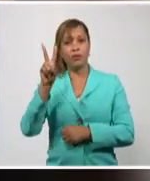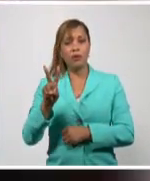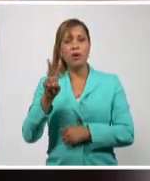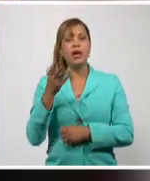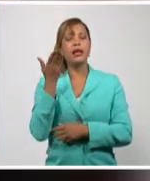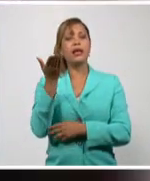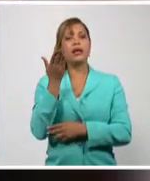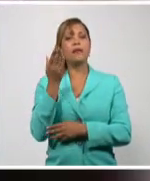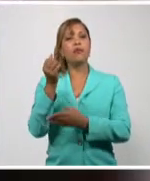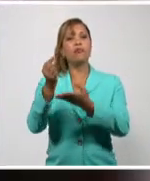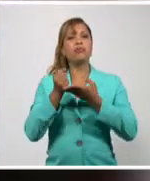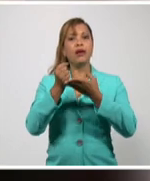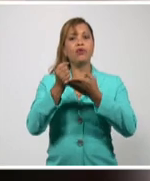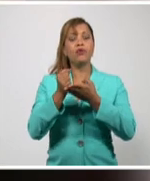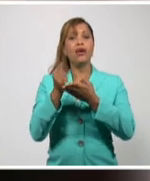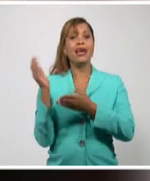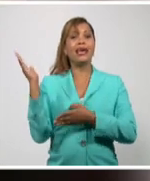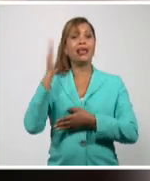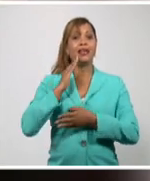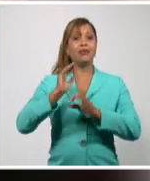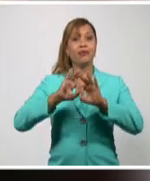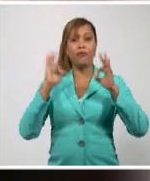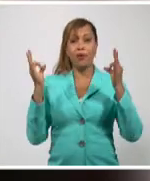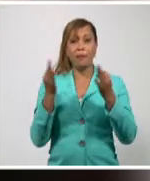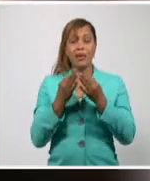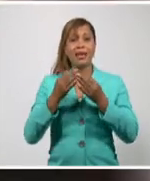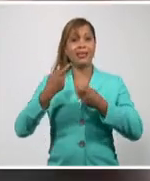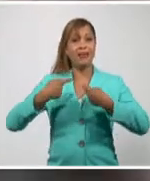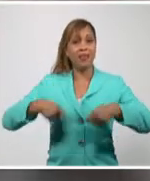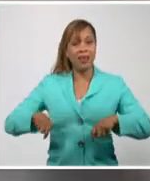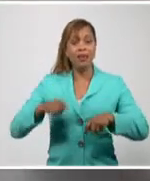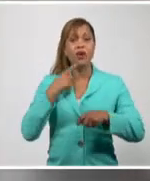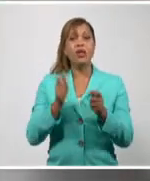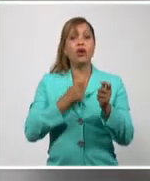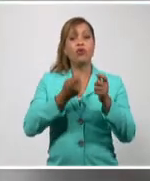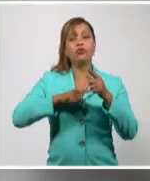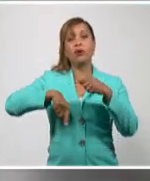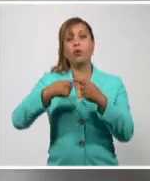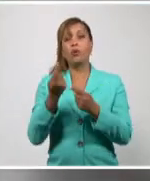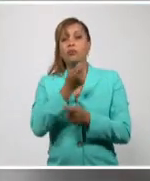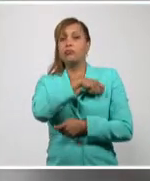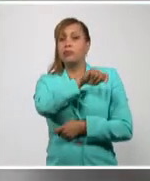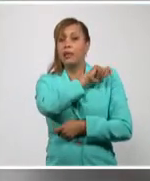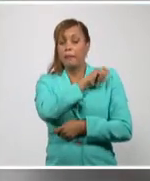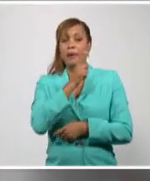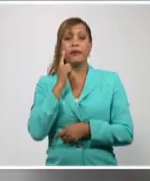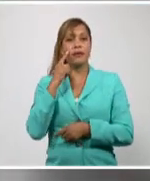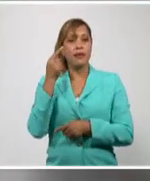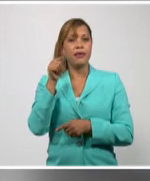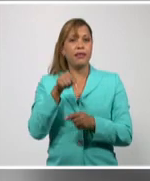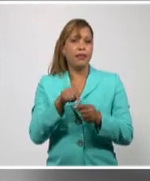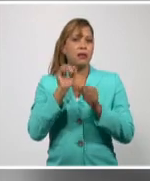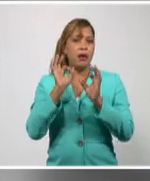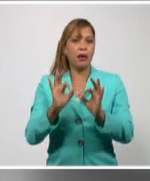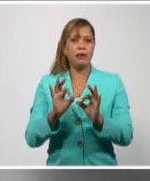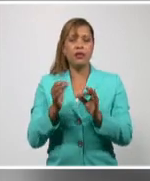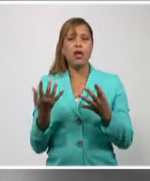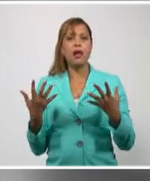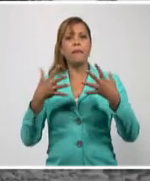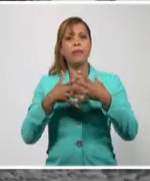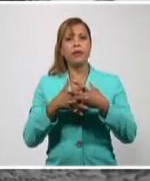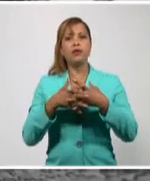el regreso de las familias cubanas que habían emigrado durante la lucha contra España, y en ese afán cedió decenas de caballerías de su antiguo vínculo con Santa